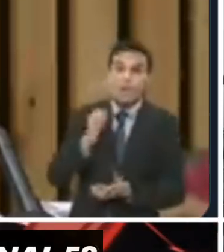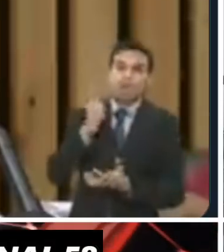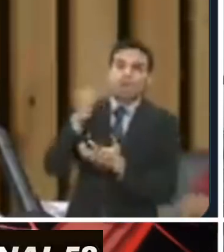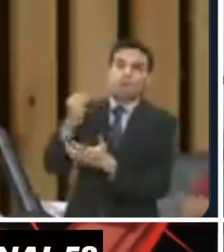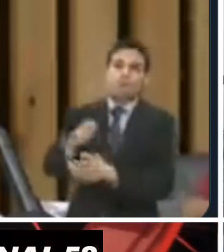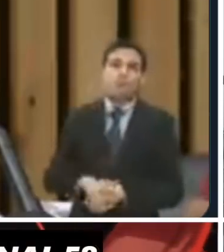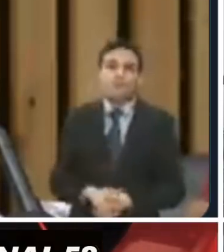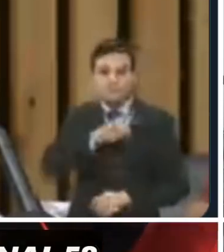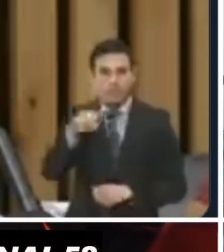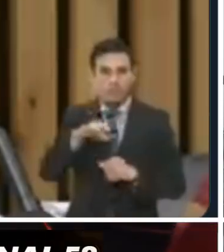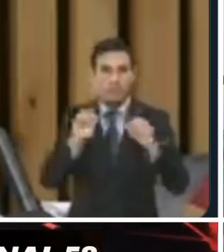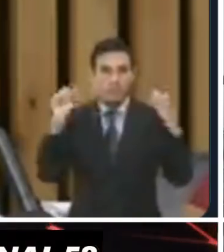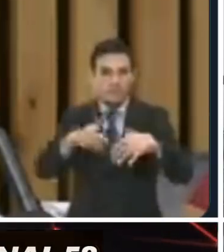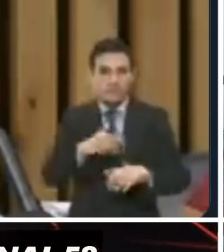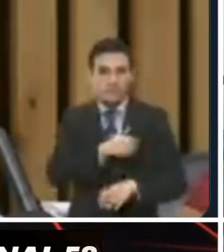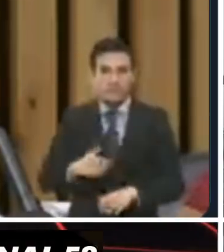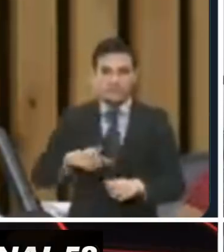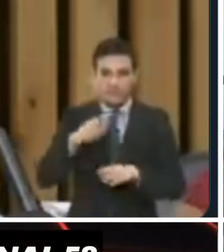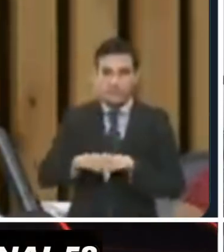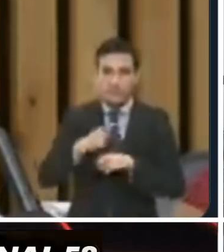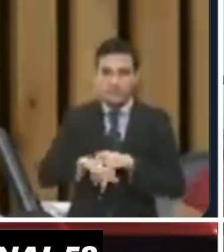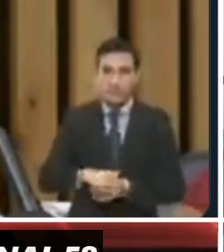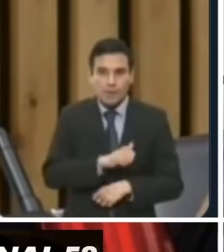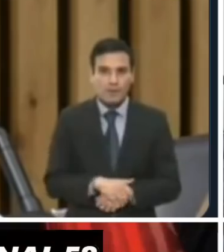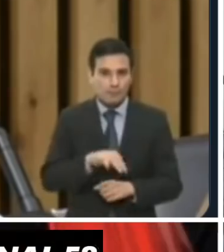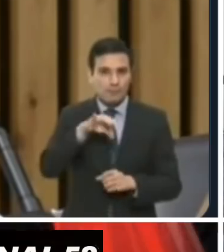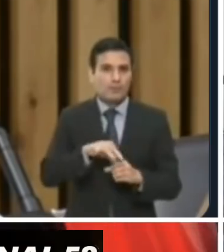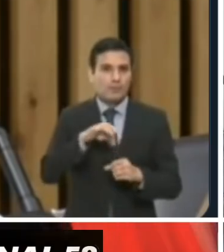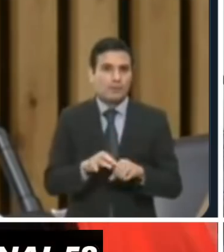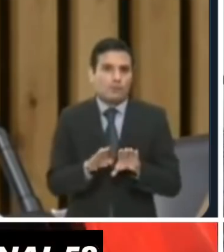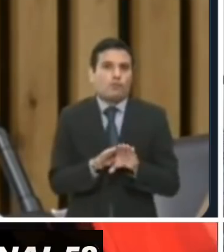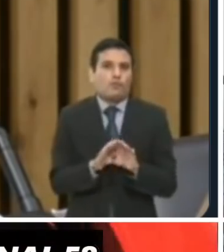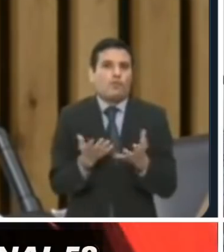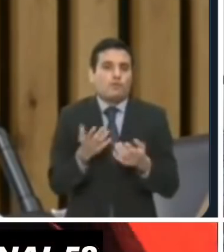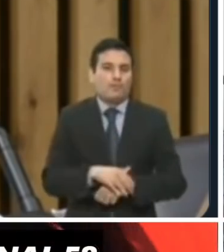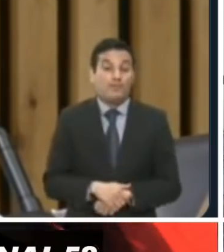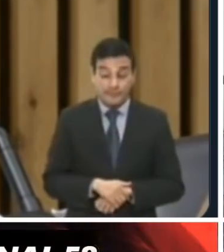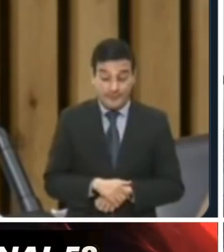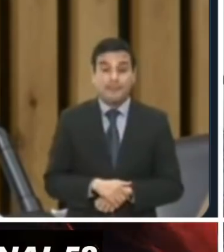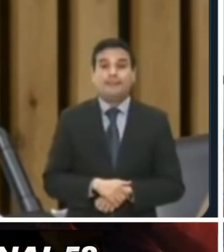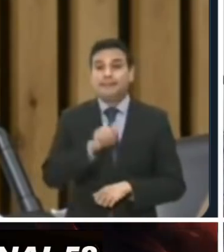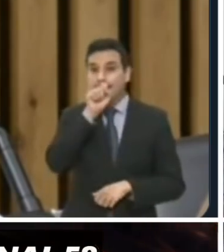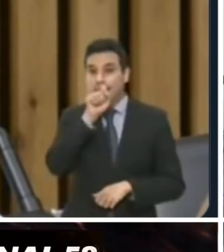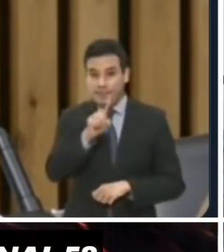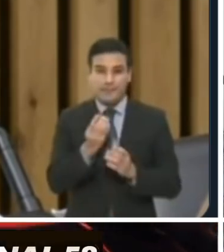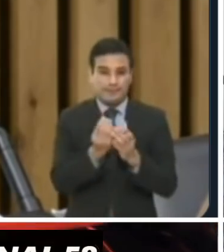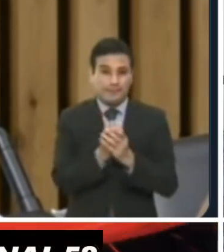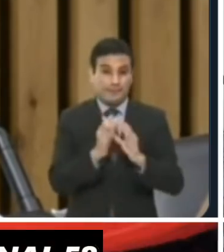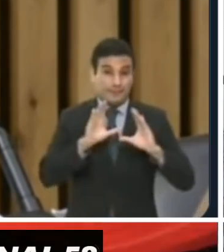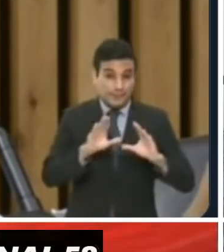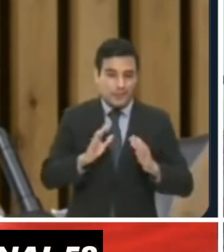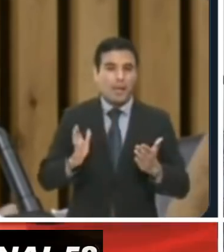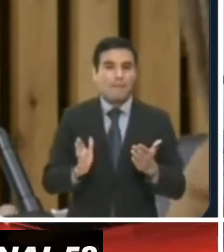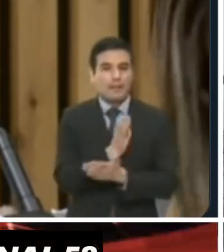que ponen en riesgo el sufragio efectivo y las elecciones genuinas. Aquí Ciro Murayama se contradice que no